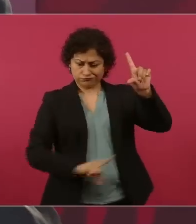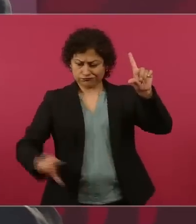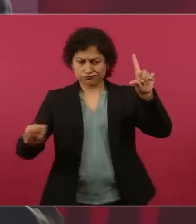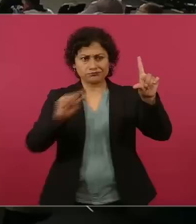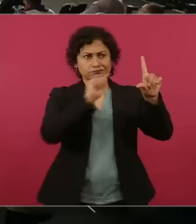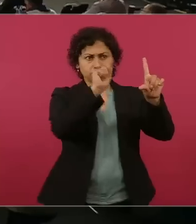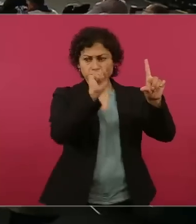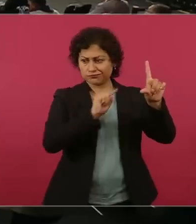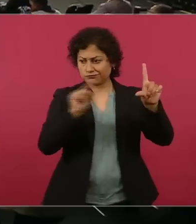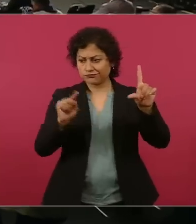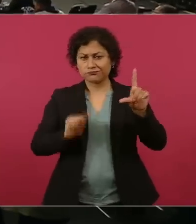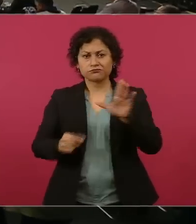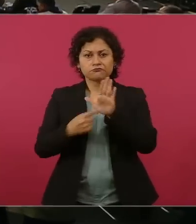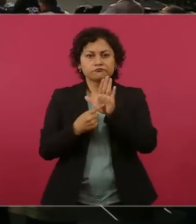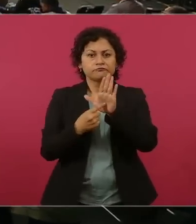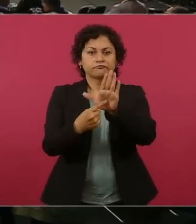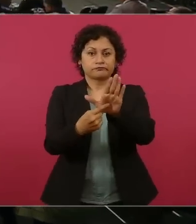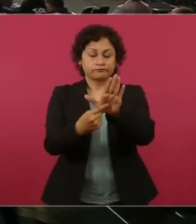alcanzar.